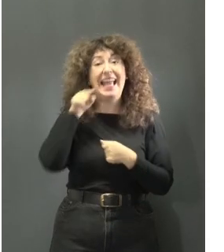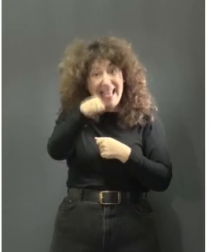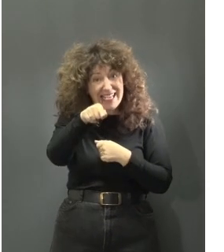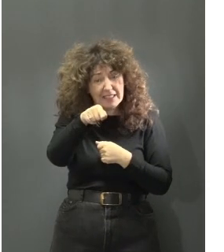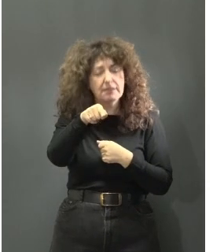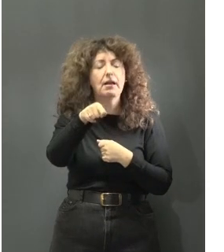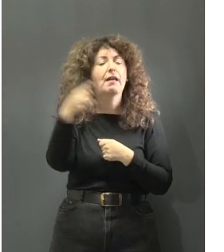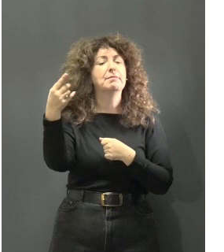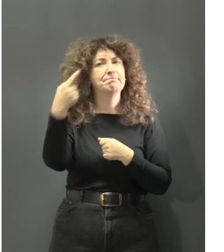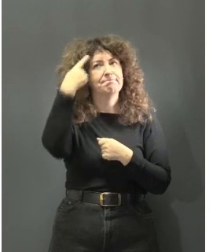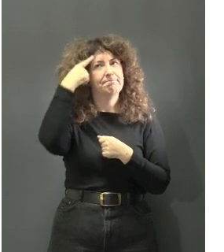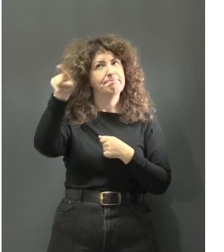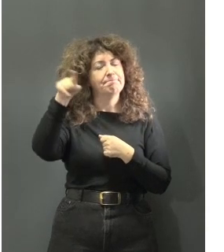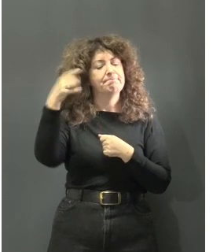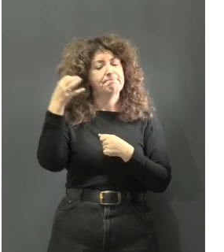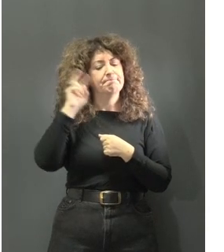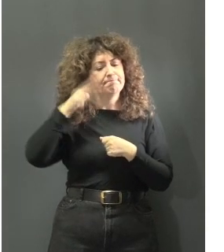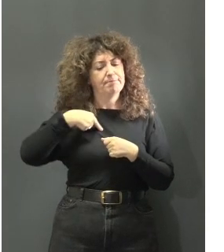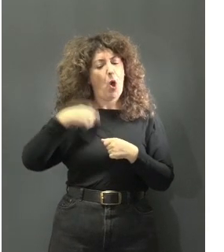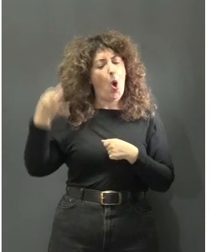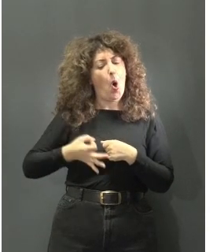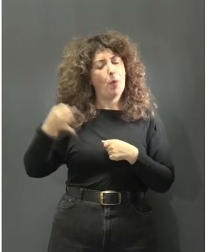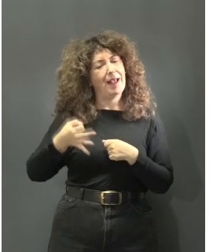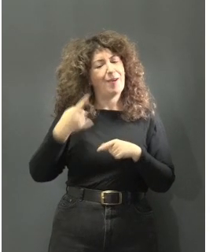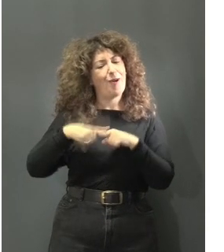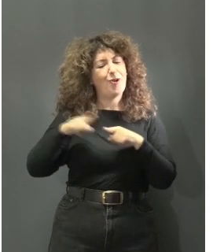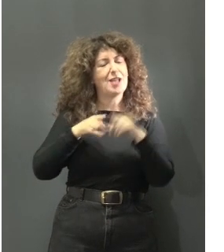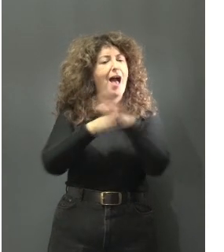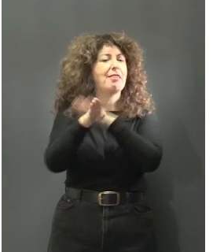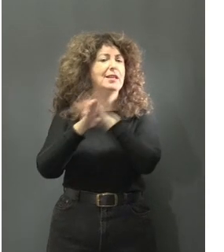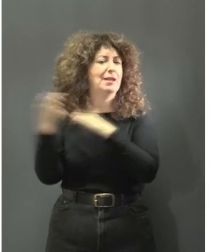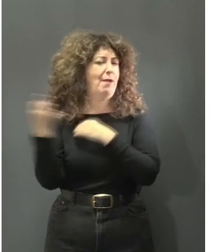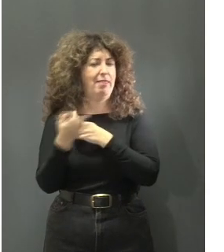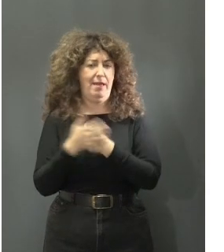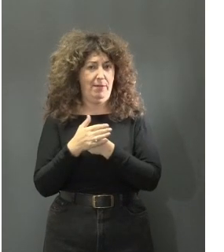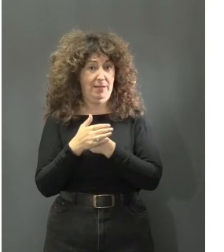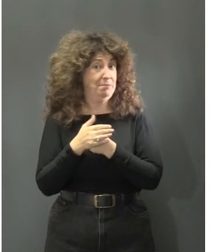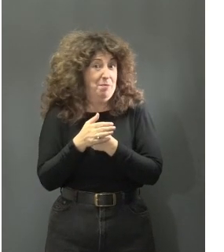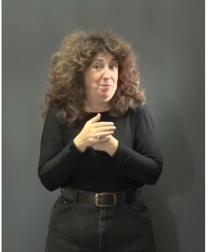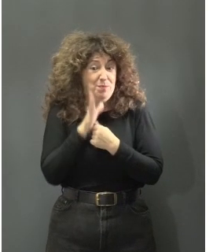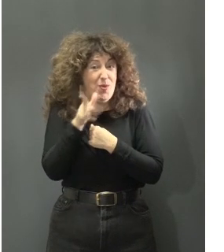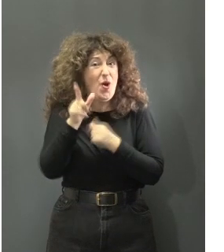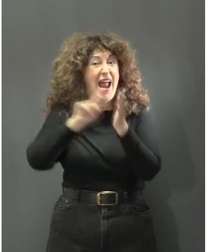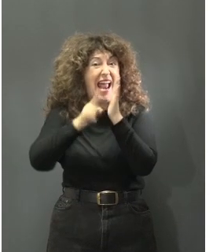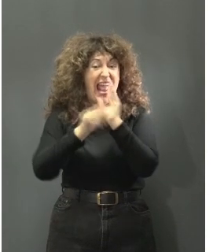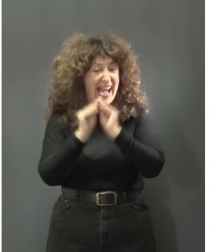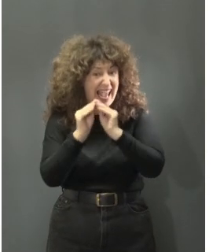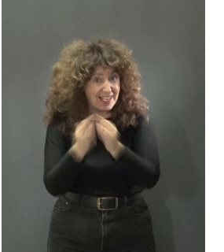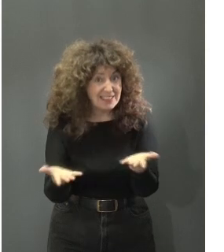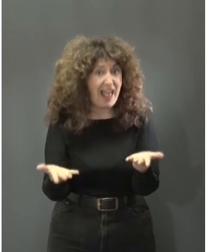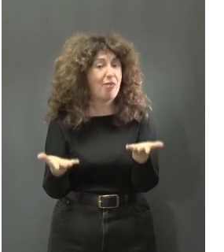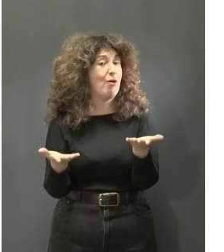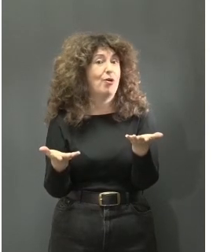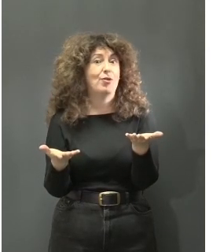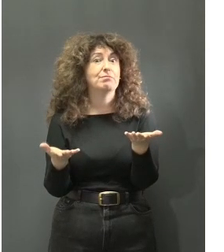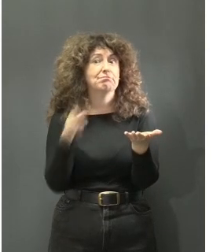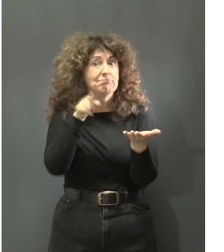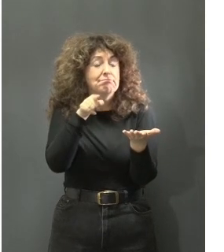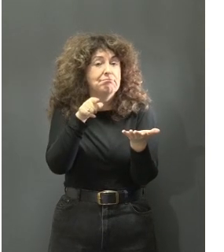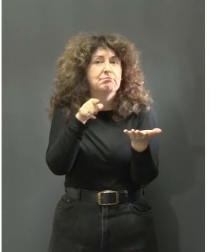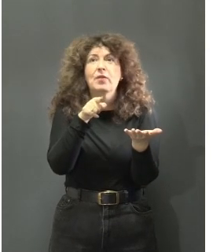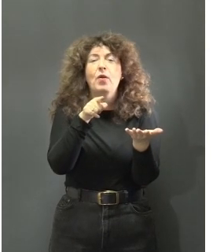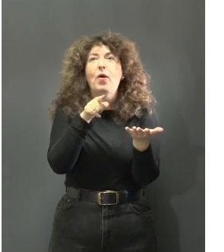obligación de hacer algo accesible, porque eso es algo que se le exige como legislador, como parte